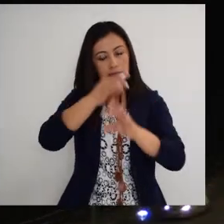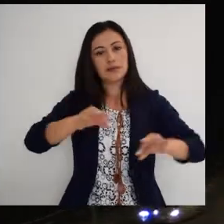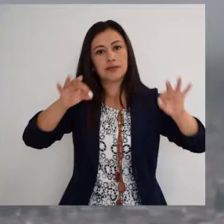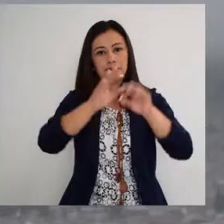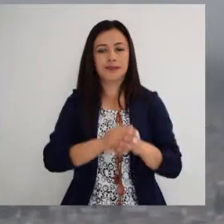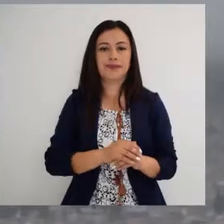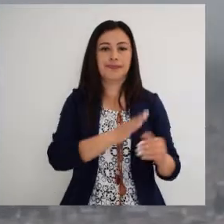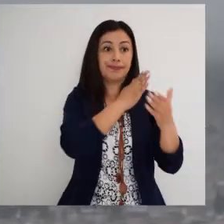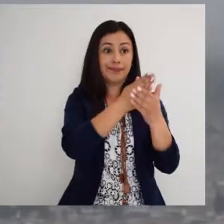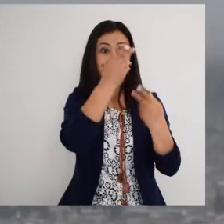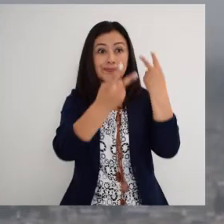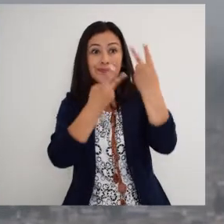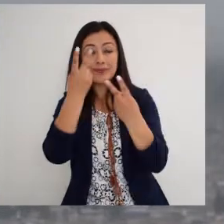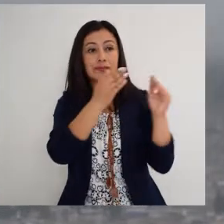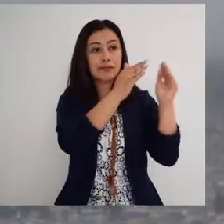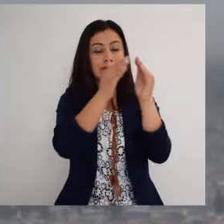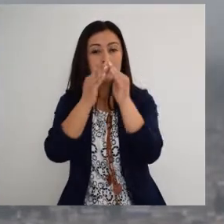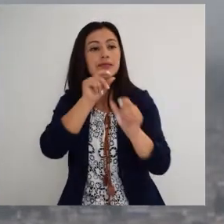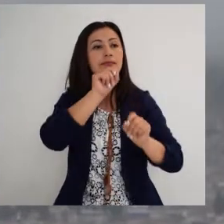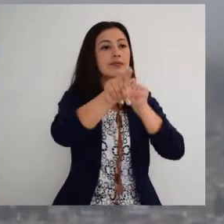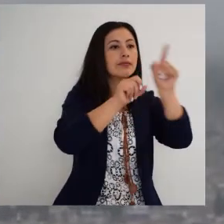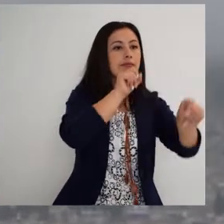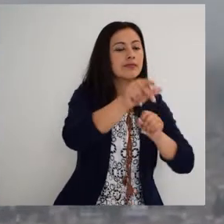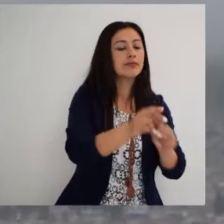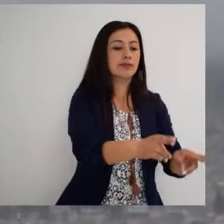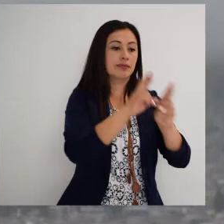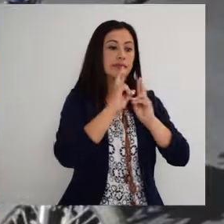a las viviendas para